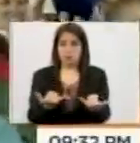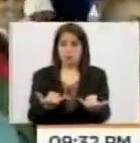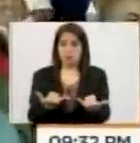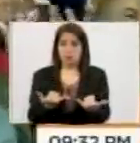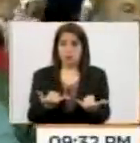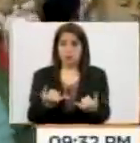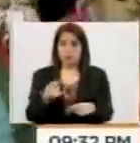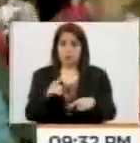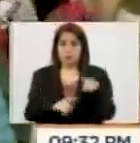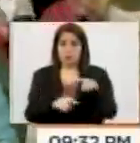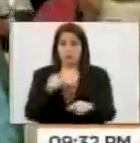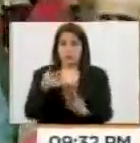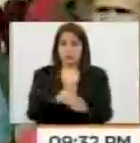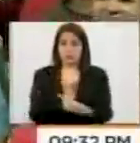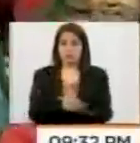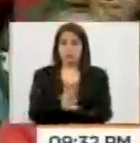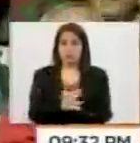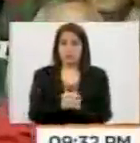Todo el pueblo crea.